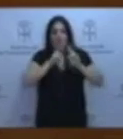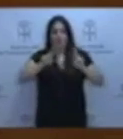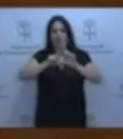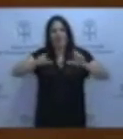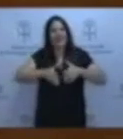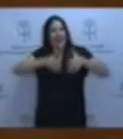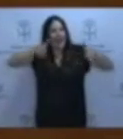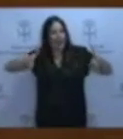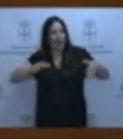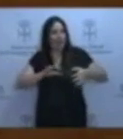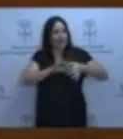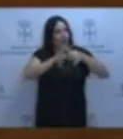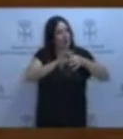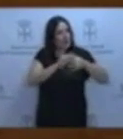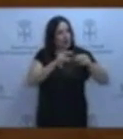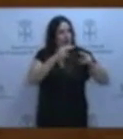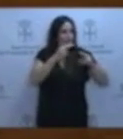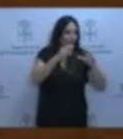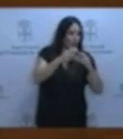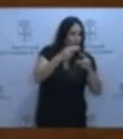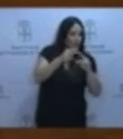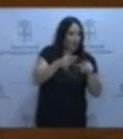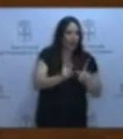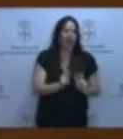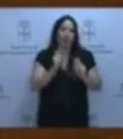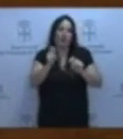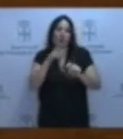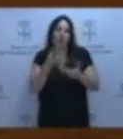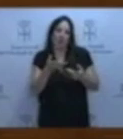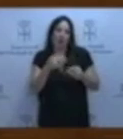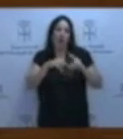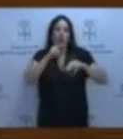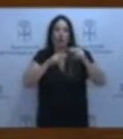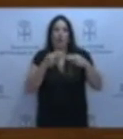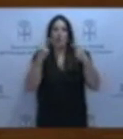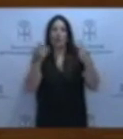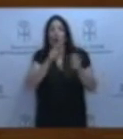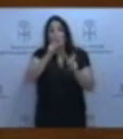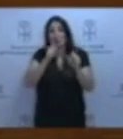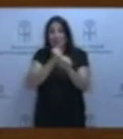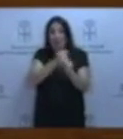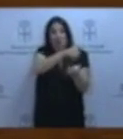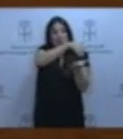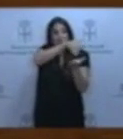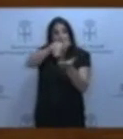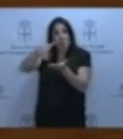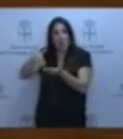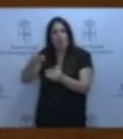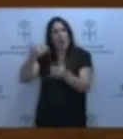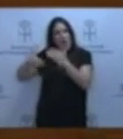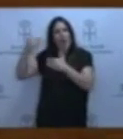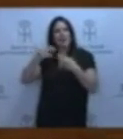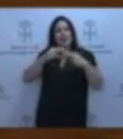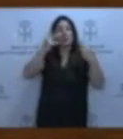grandes partidos se llevaban concesiones y contrataciones públicas. Trabajadores despedidos de empresas que antaño fueran públicas y que fueron